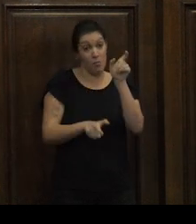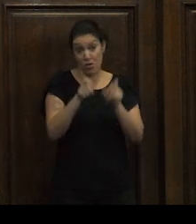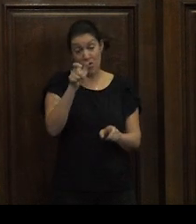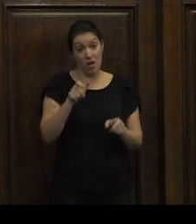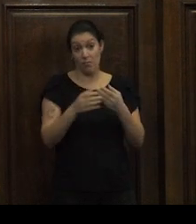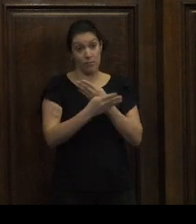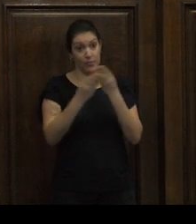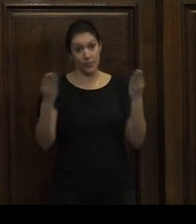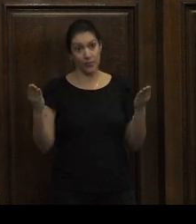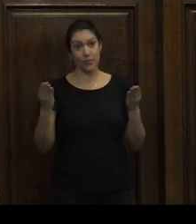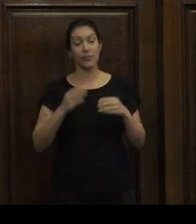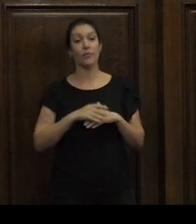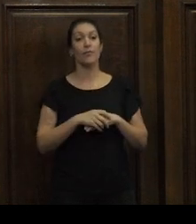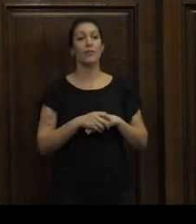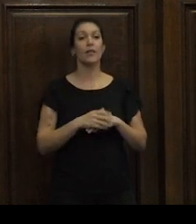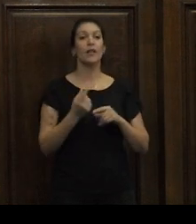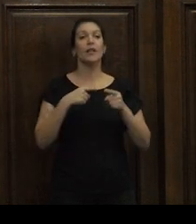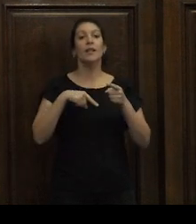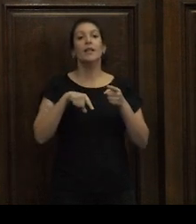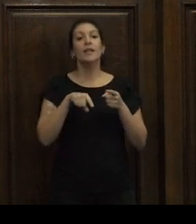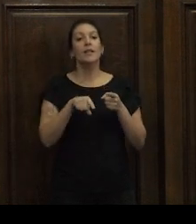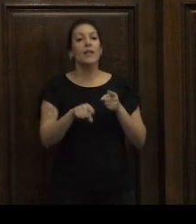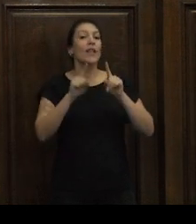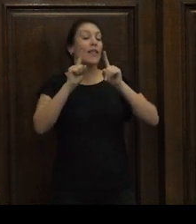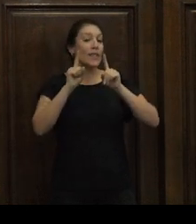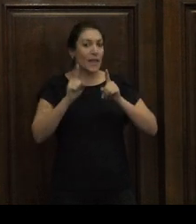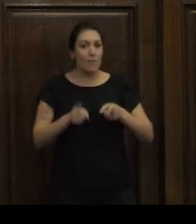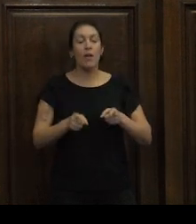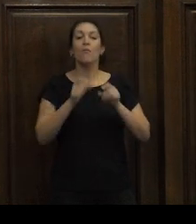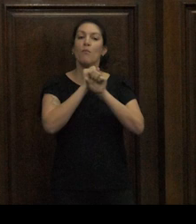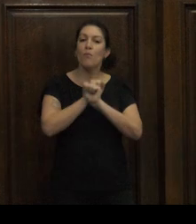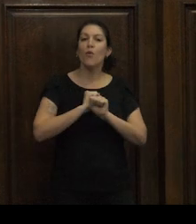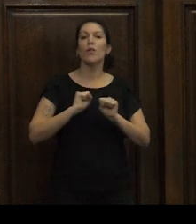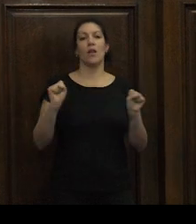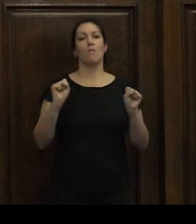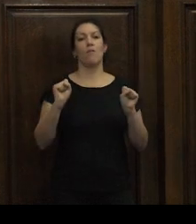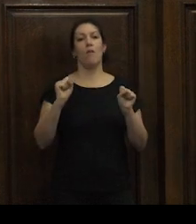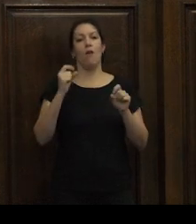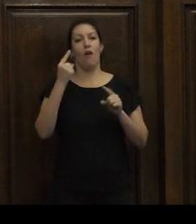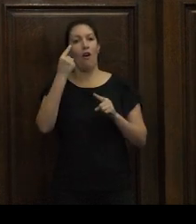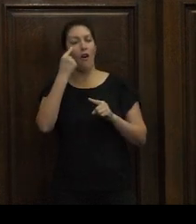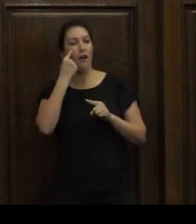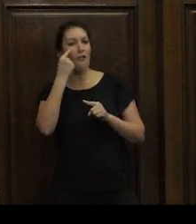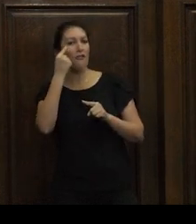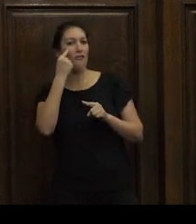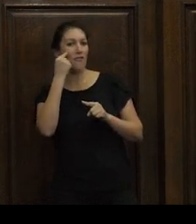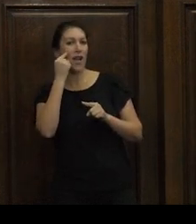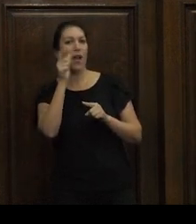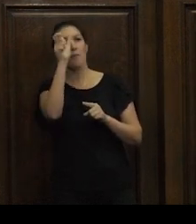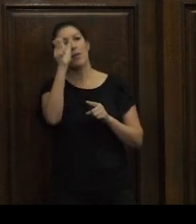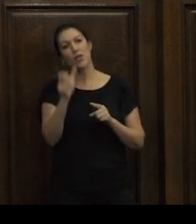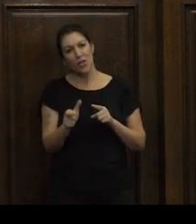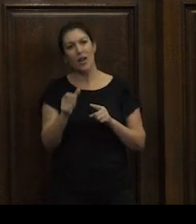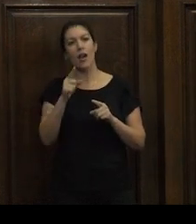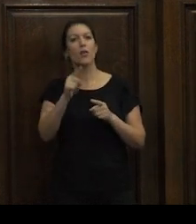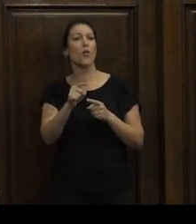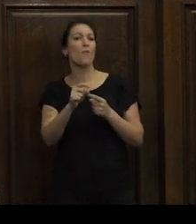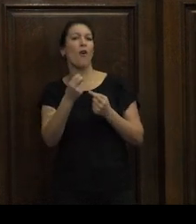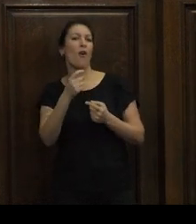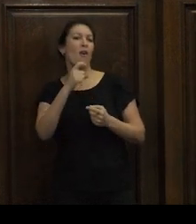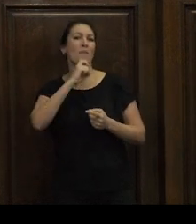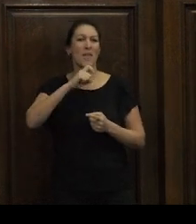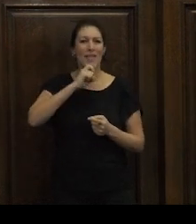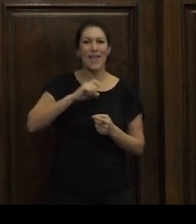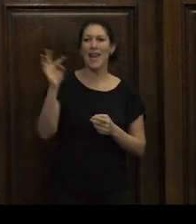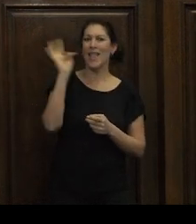industrial. Pero, como les había mencionado también, podríamos retomar incluso a Sigmund Freud y su teoría sobre el psiquismo